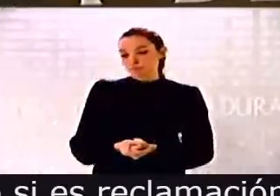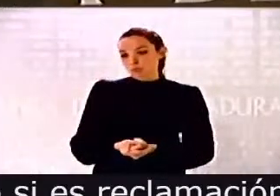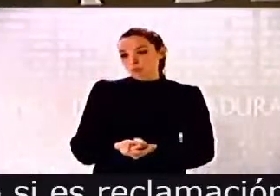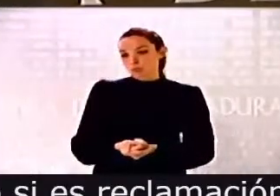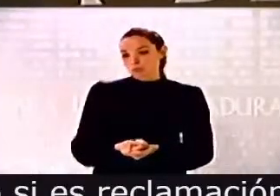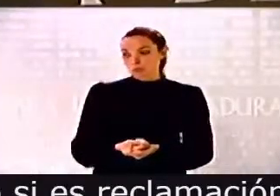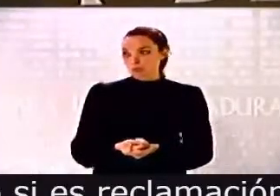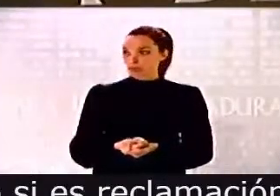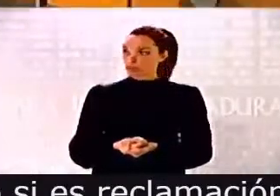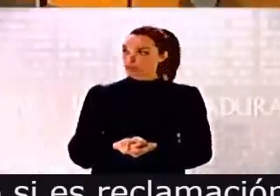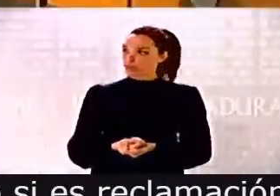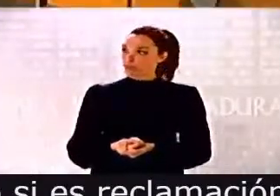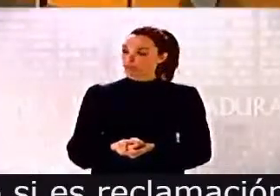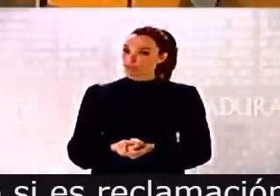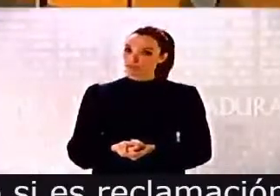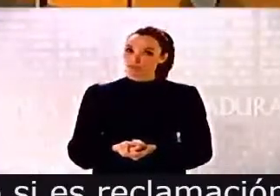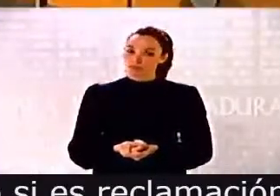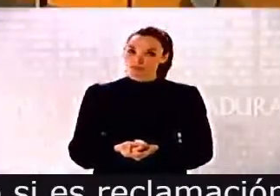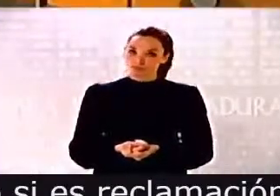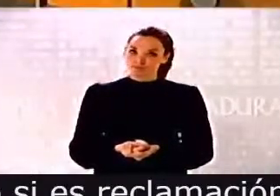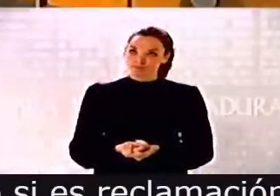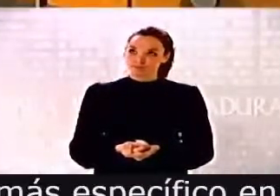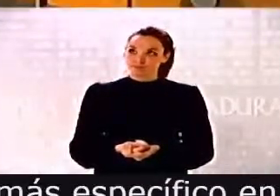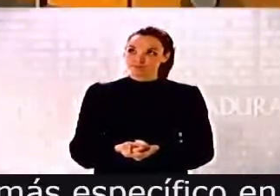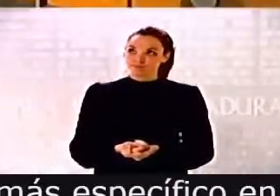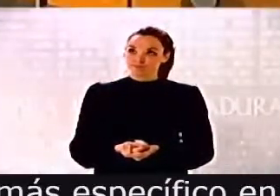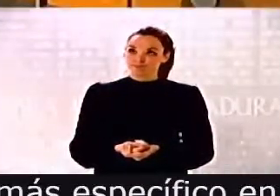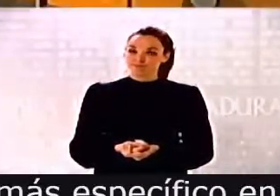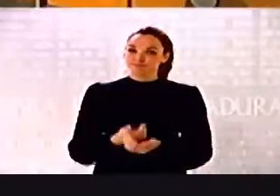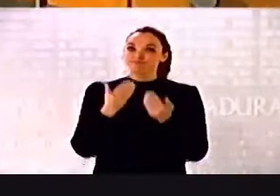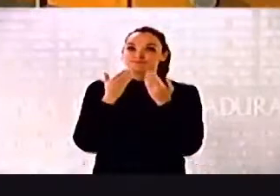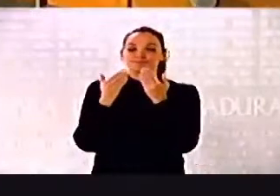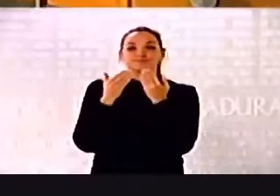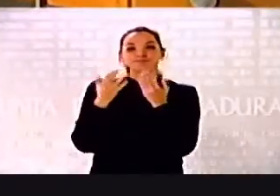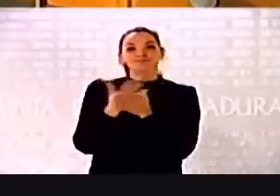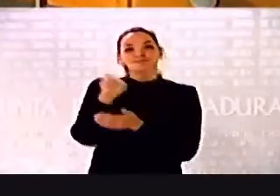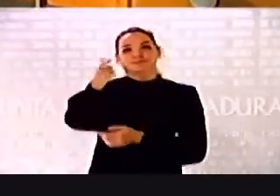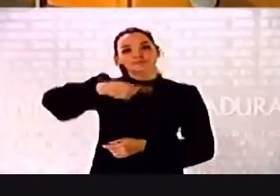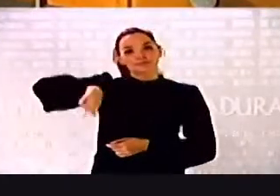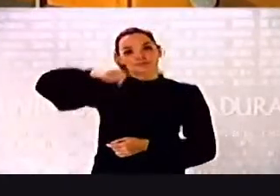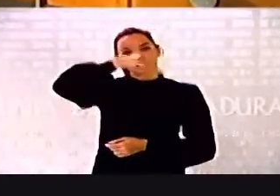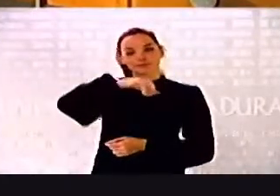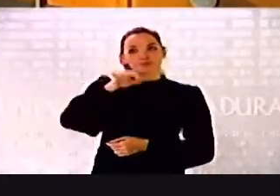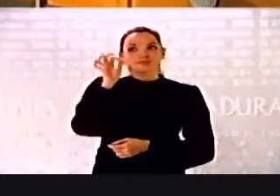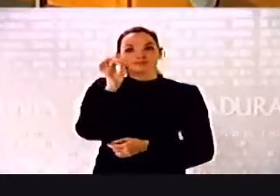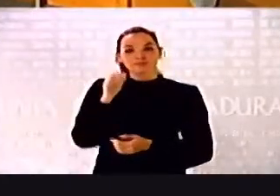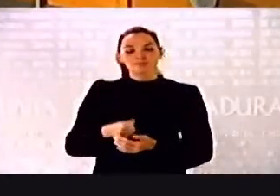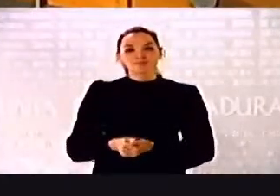Muchísimas gracias a todos y a todas.